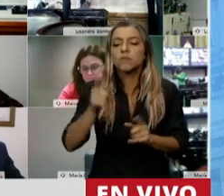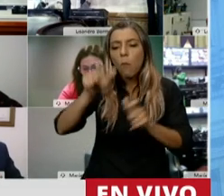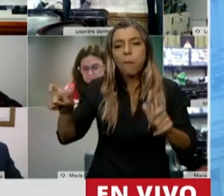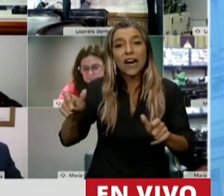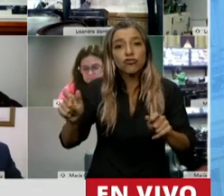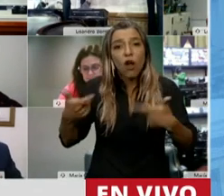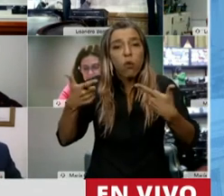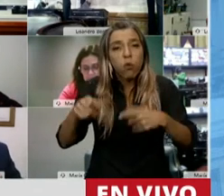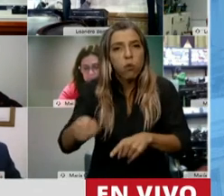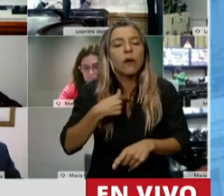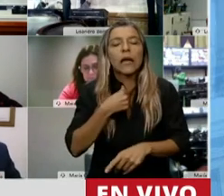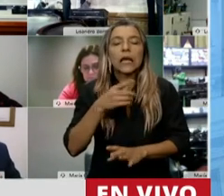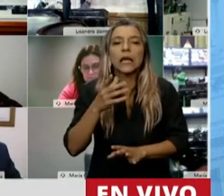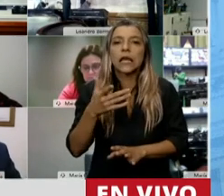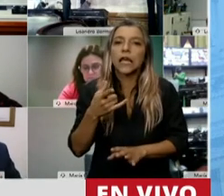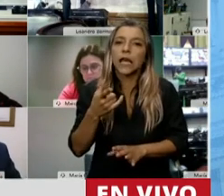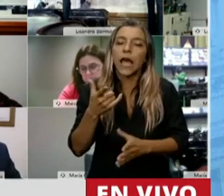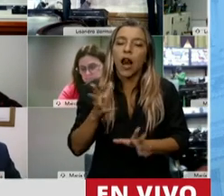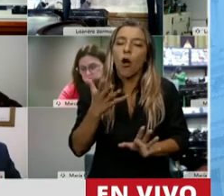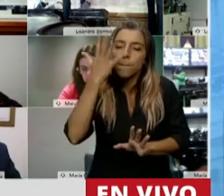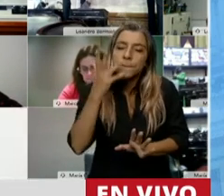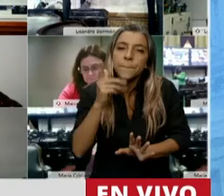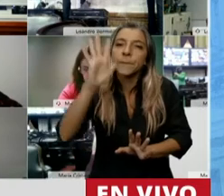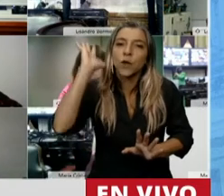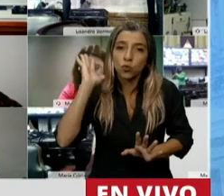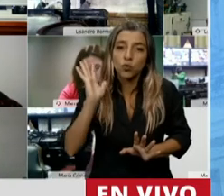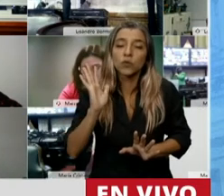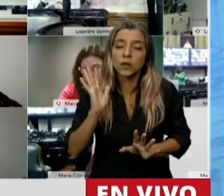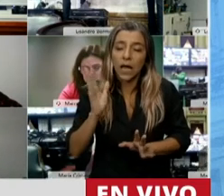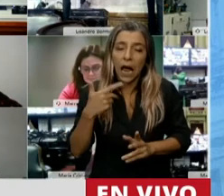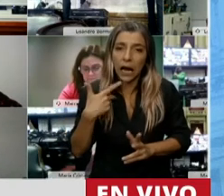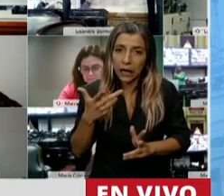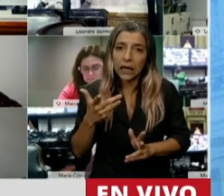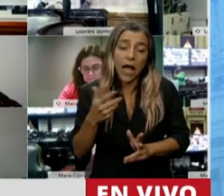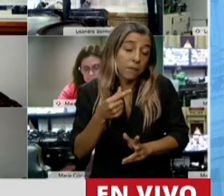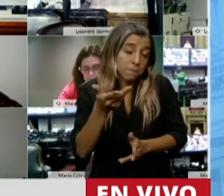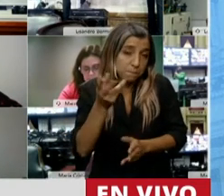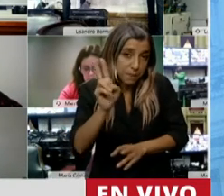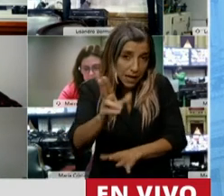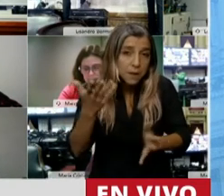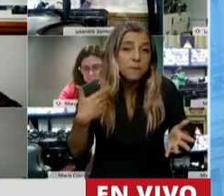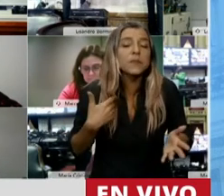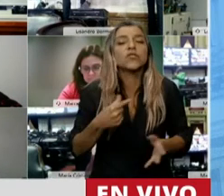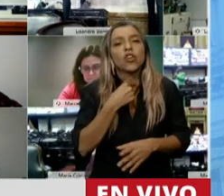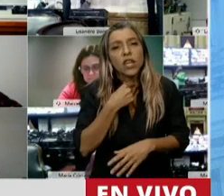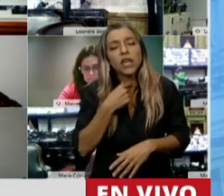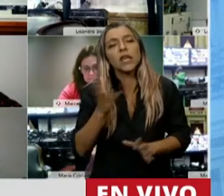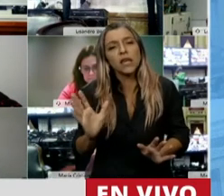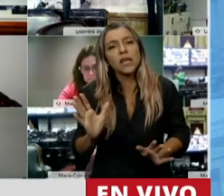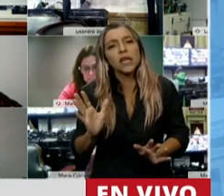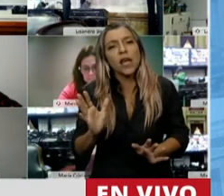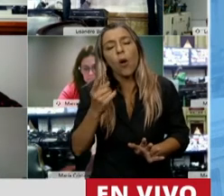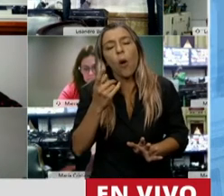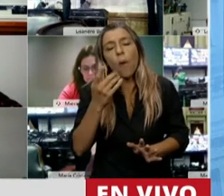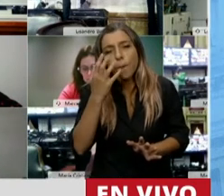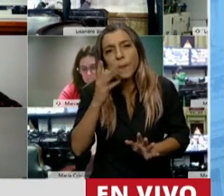yo quisiera, si usted me permite, presidente, que creo que ilustraría y mucho a la Cámara, si usted me lo permite, hacerle tres preguntas a la